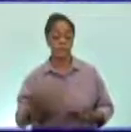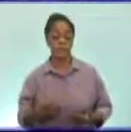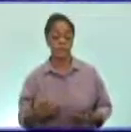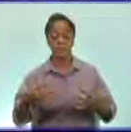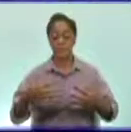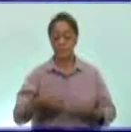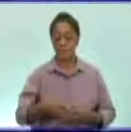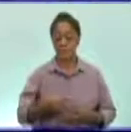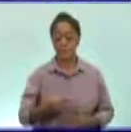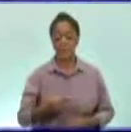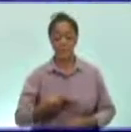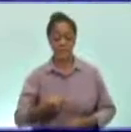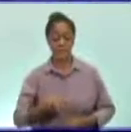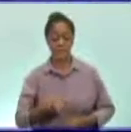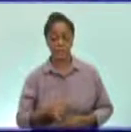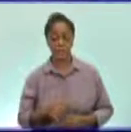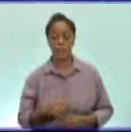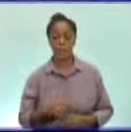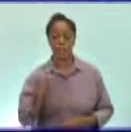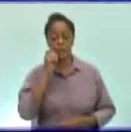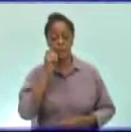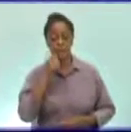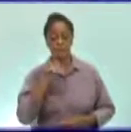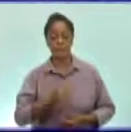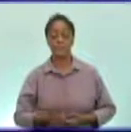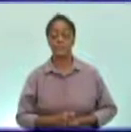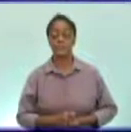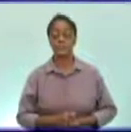incluye también al hombre.